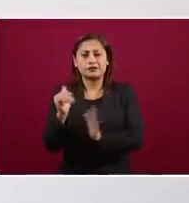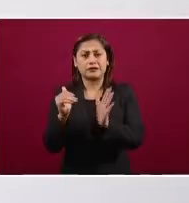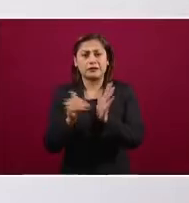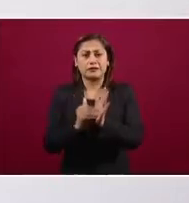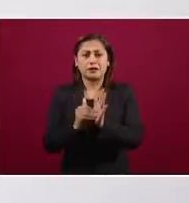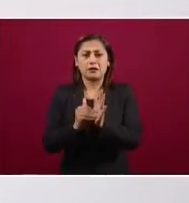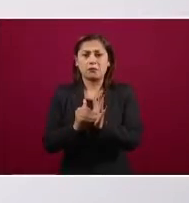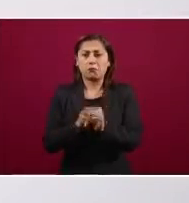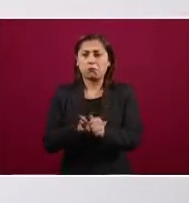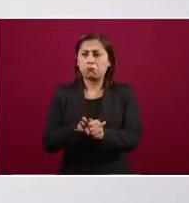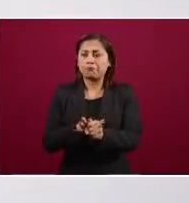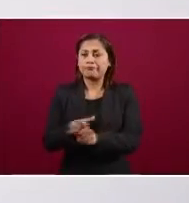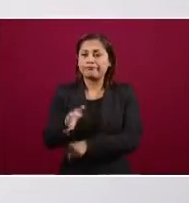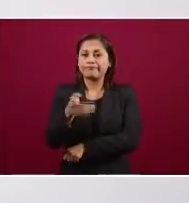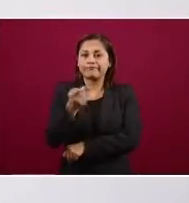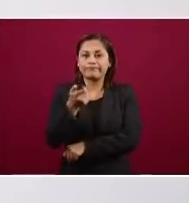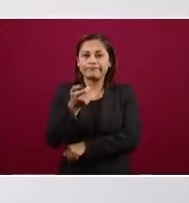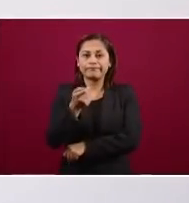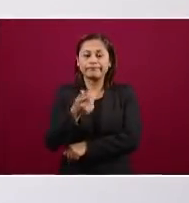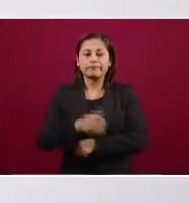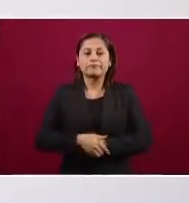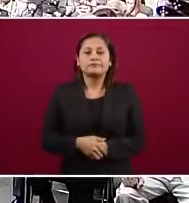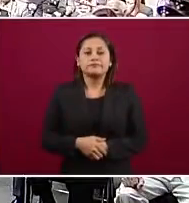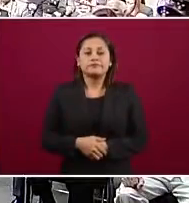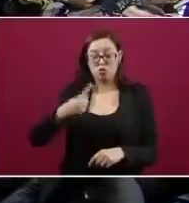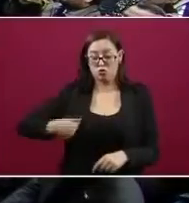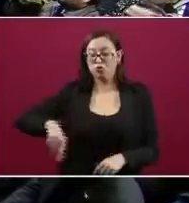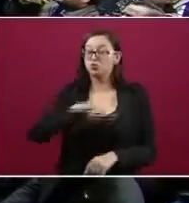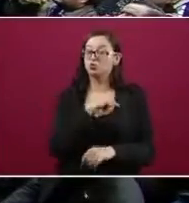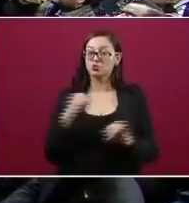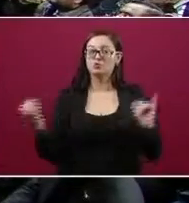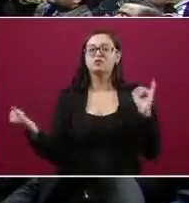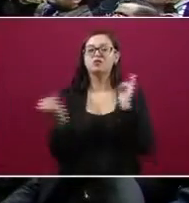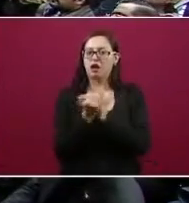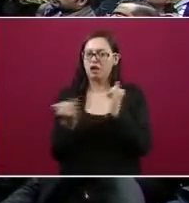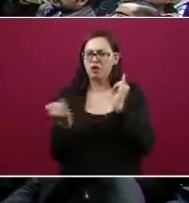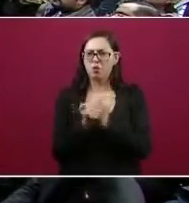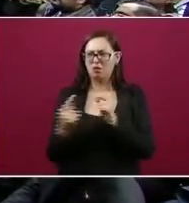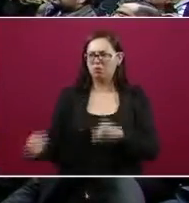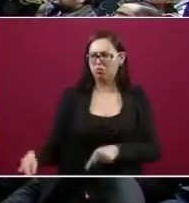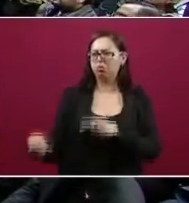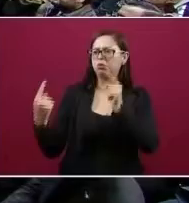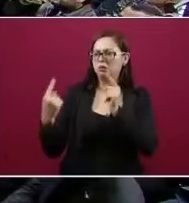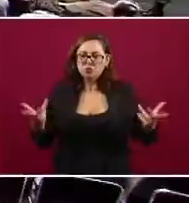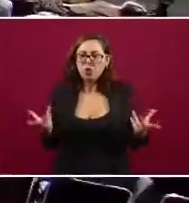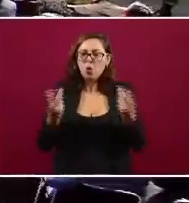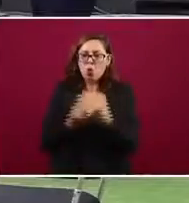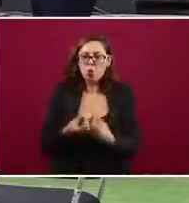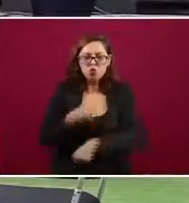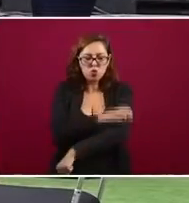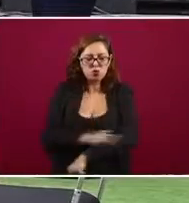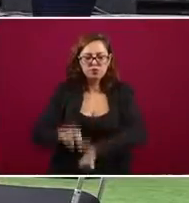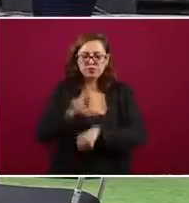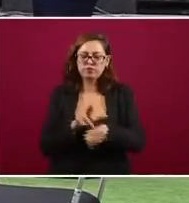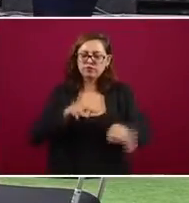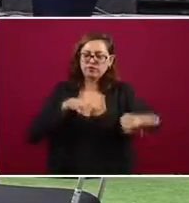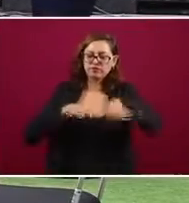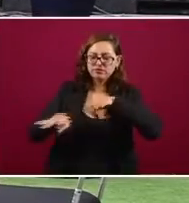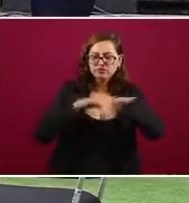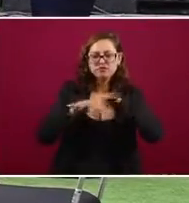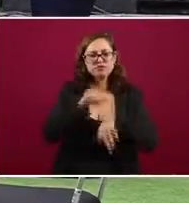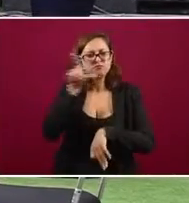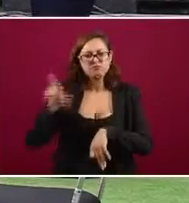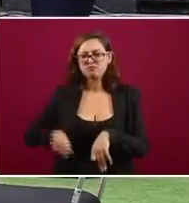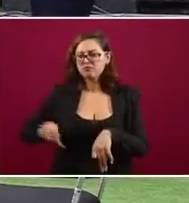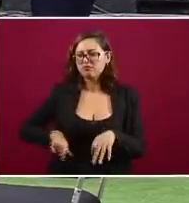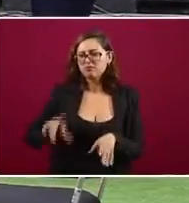tenido varios desaciertos, como la decisión de aceptar el bloqueo de migrantes por evitar la imposición de aranceles, la falta de resultados de la Guardia Nacional